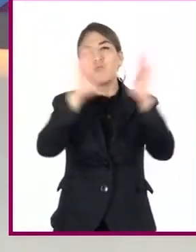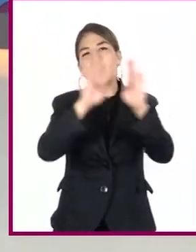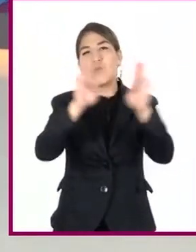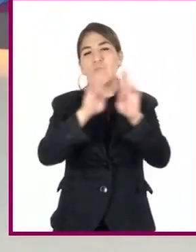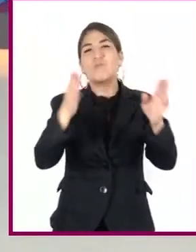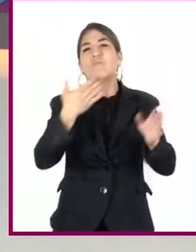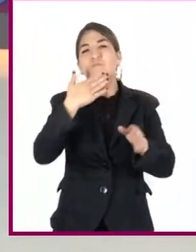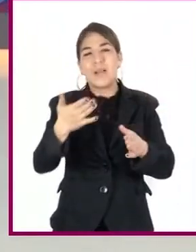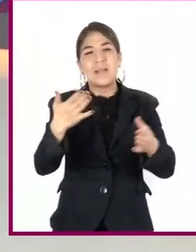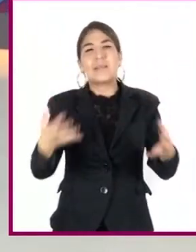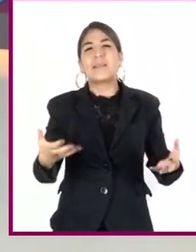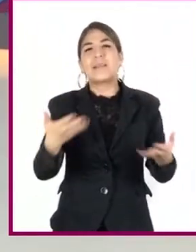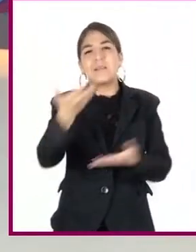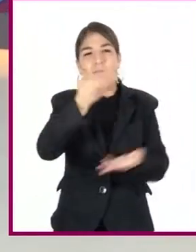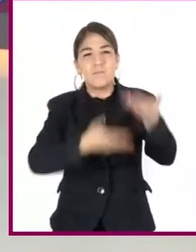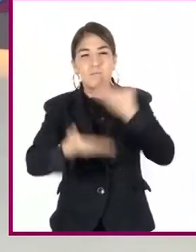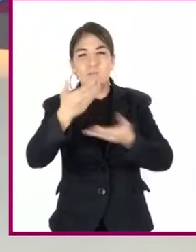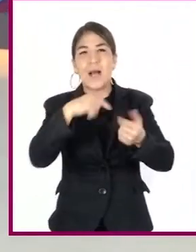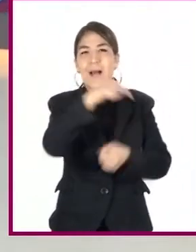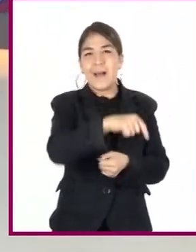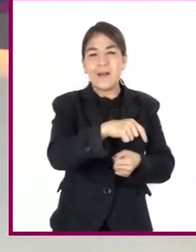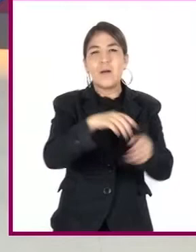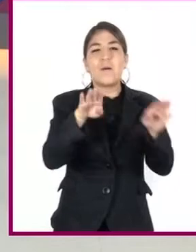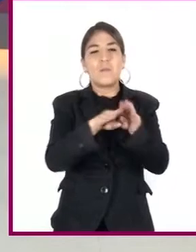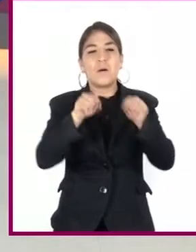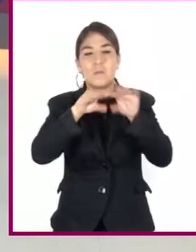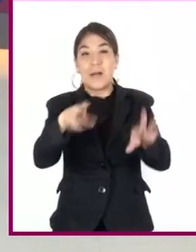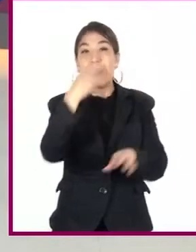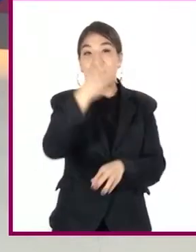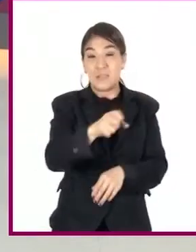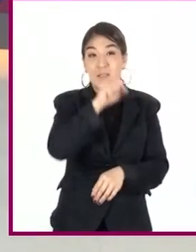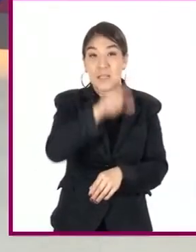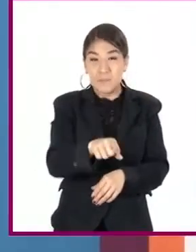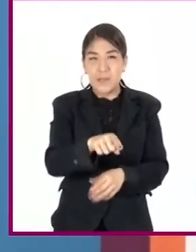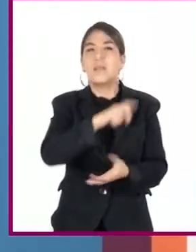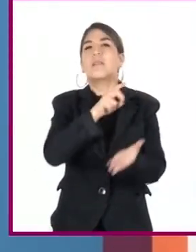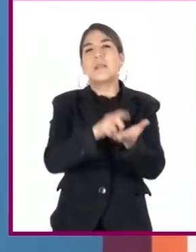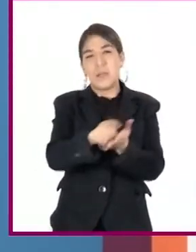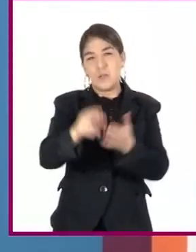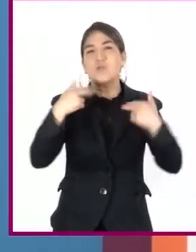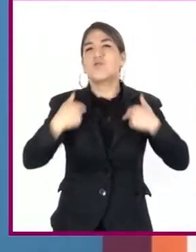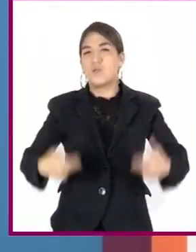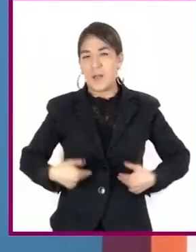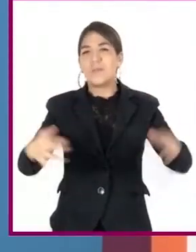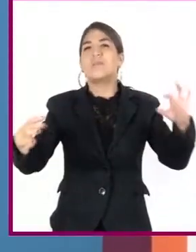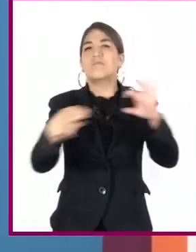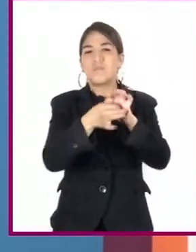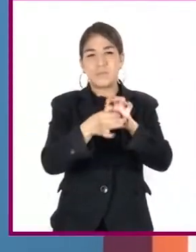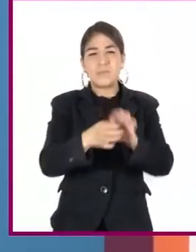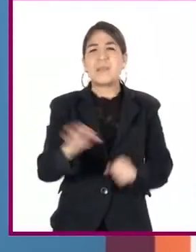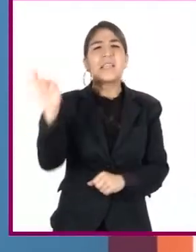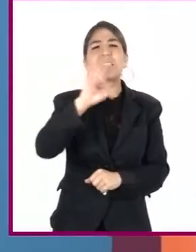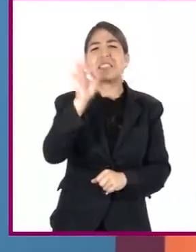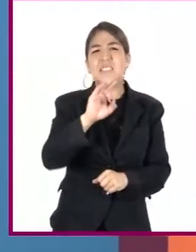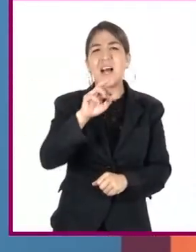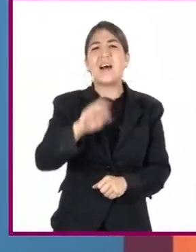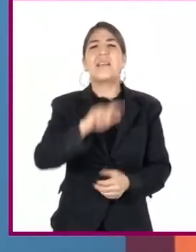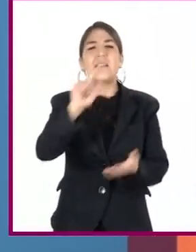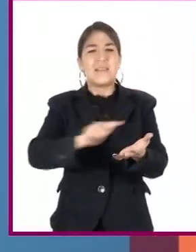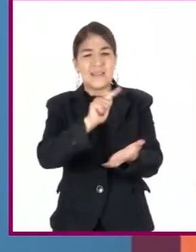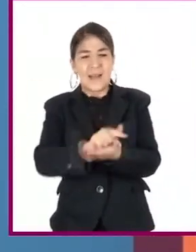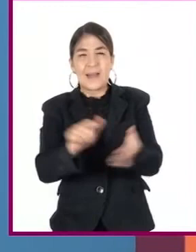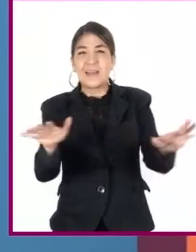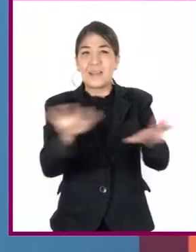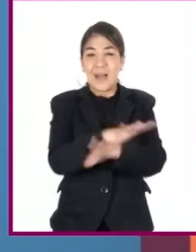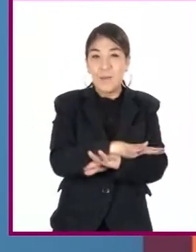Magna, sobre todo en materia de derechos humanos. Si se hiciera una reforma o hubiera una ley que